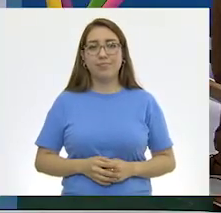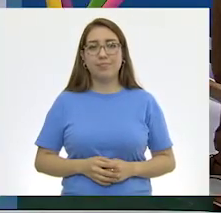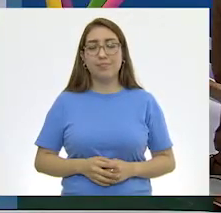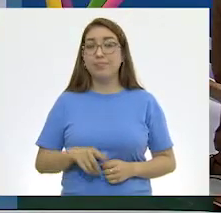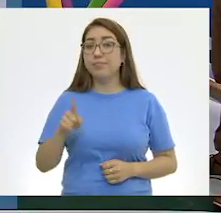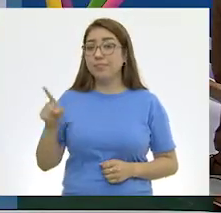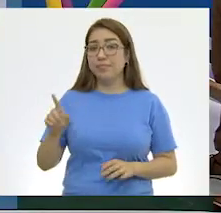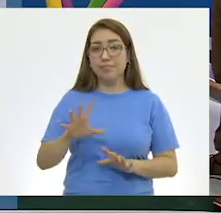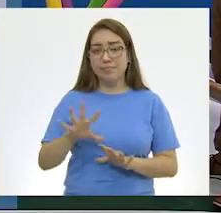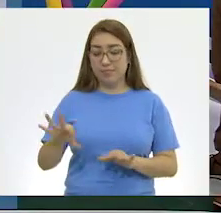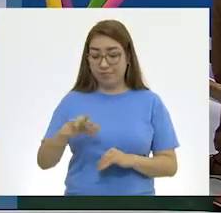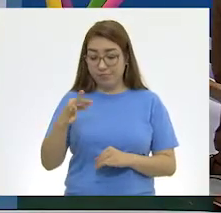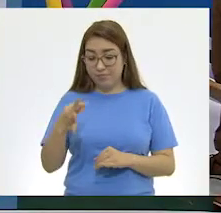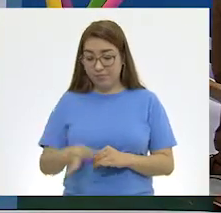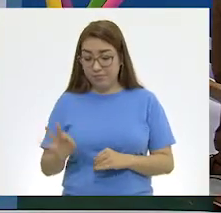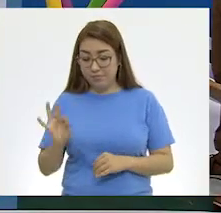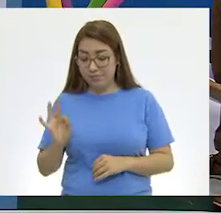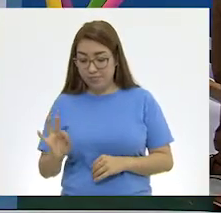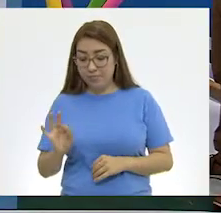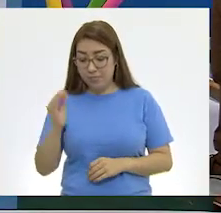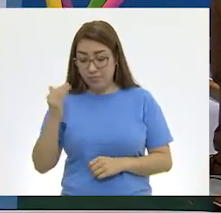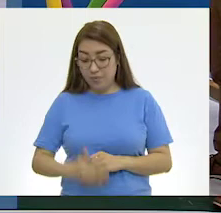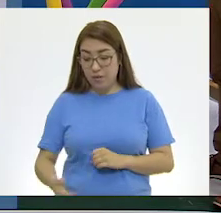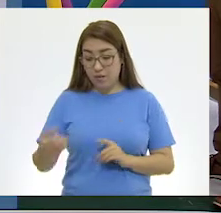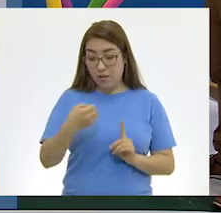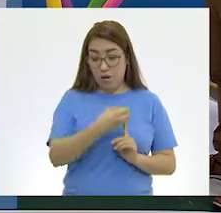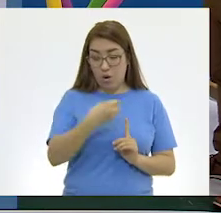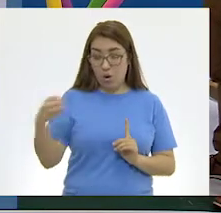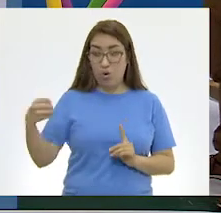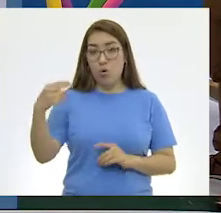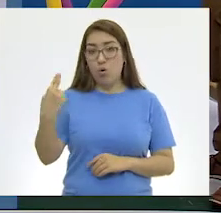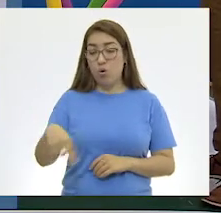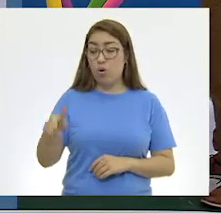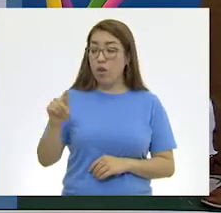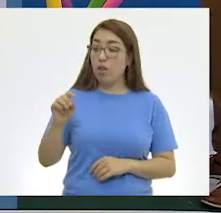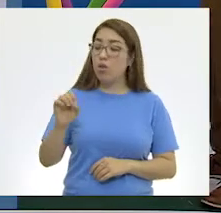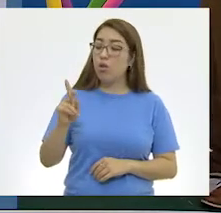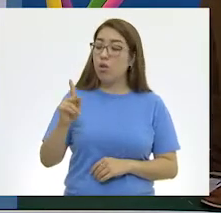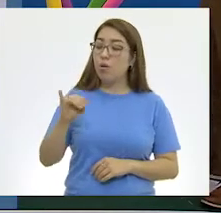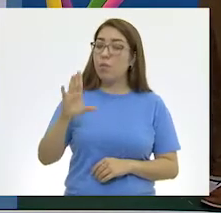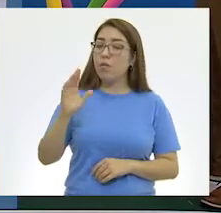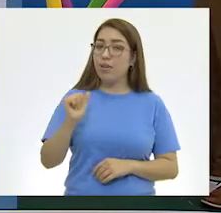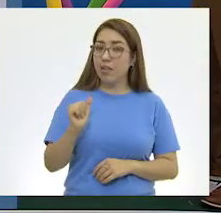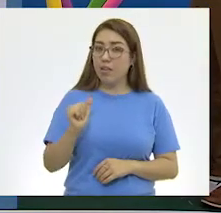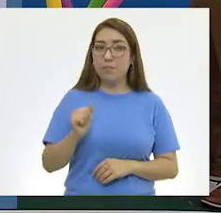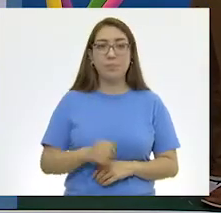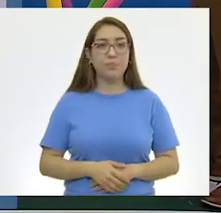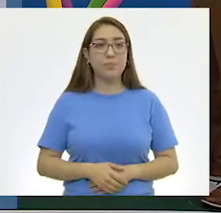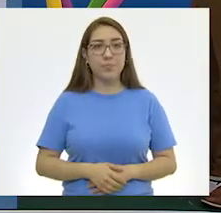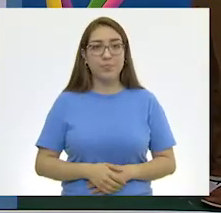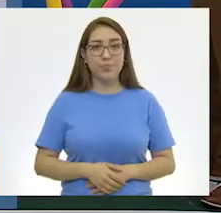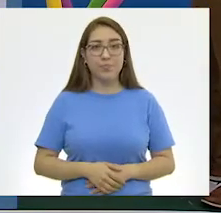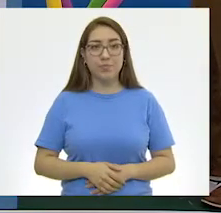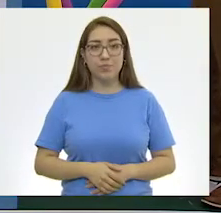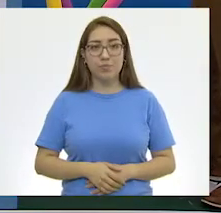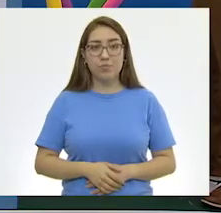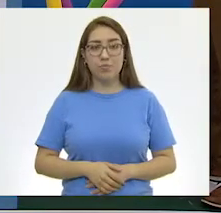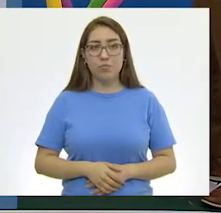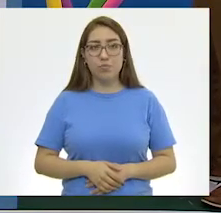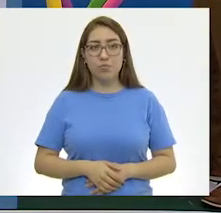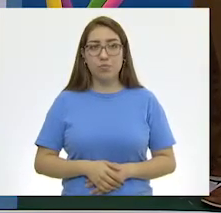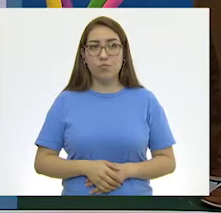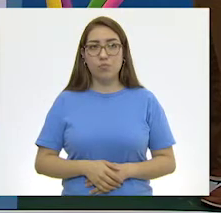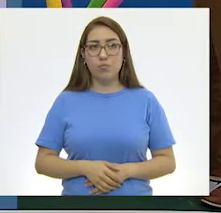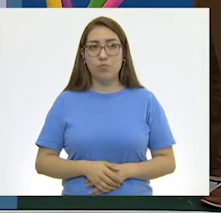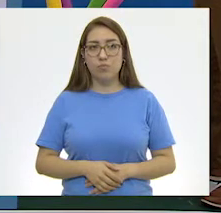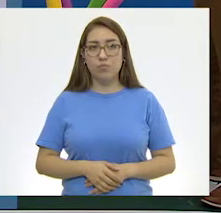Aquí termina nuestra oración tópica, ¿verdad? Ok, maestra. Voy a agarrar otro para que se vea, porque el